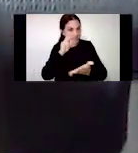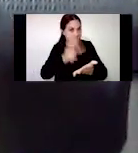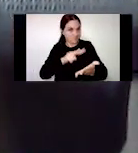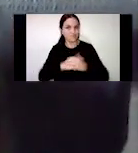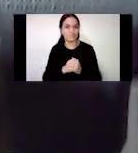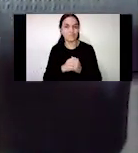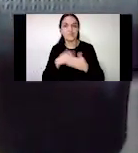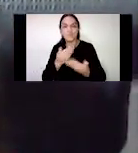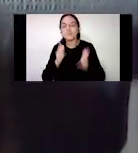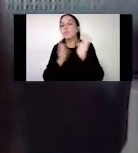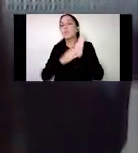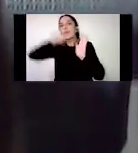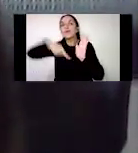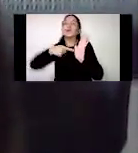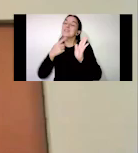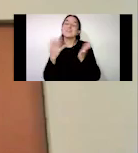prueba no nos funcionó.